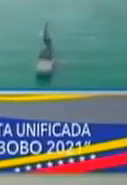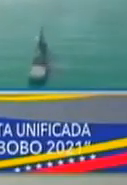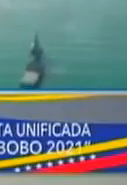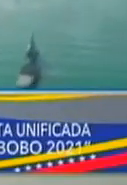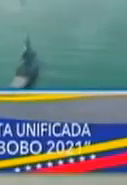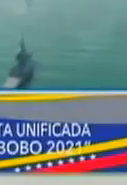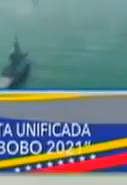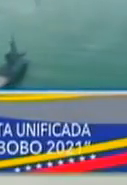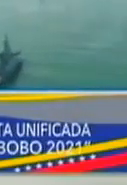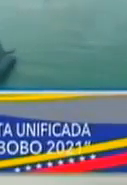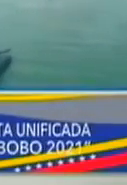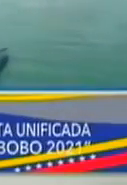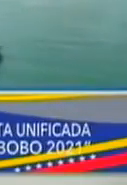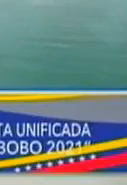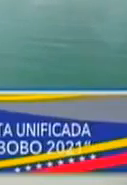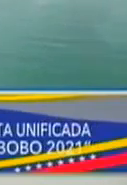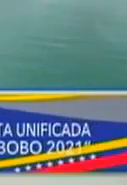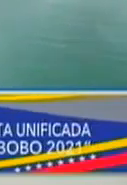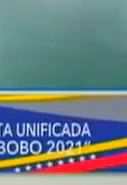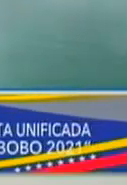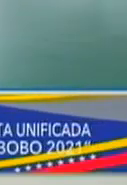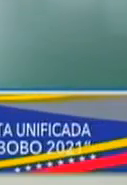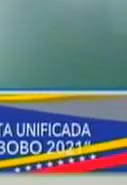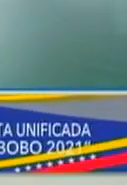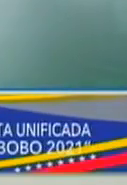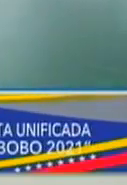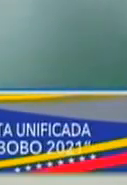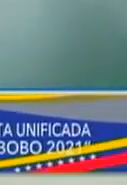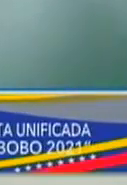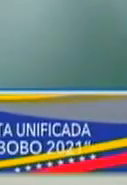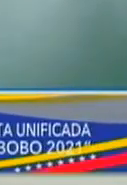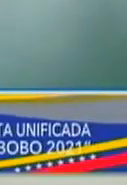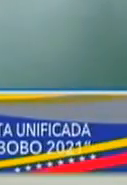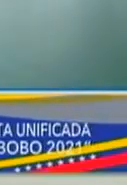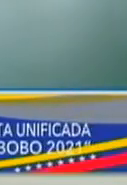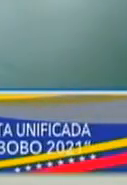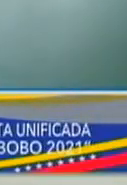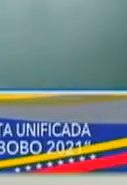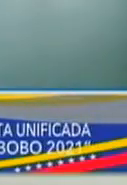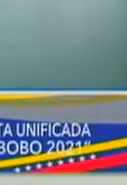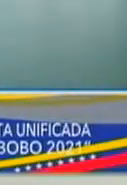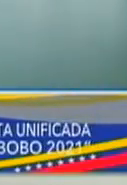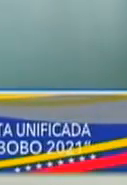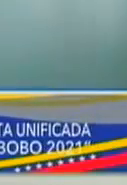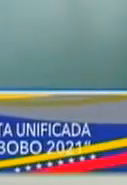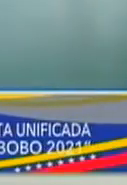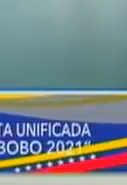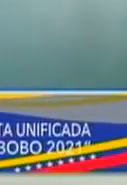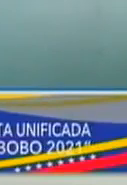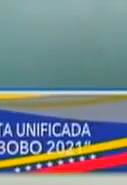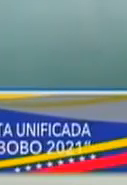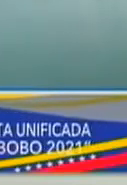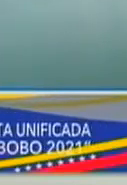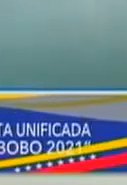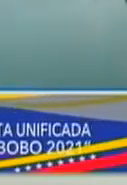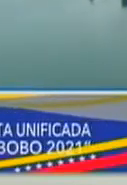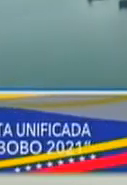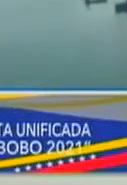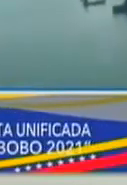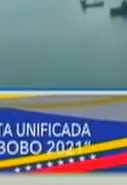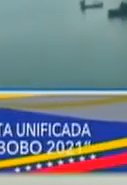Padrino. Así. Y ahora lo vamos a practicar, ¿eh? Con una orden de